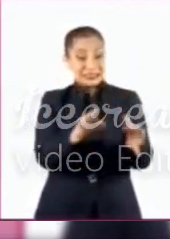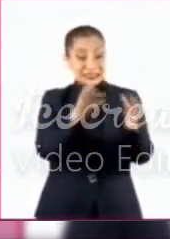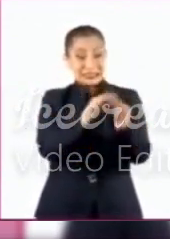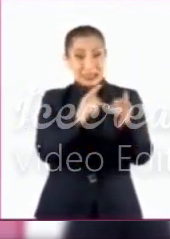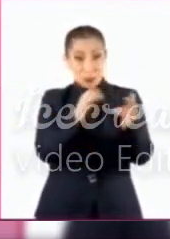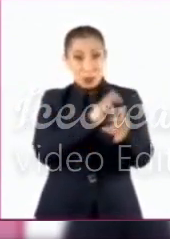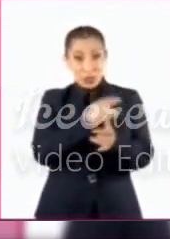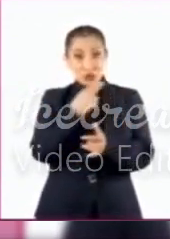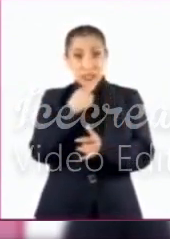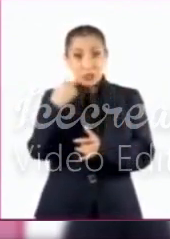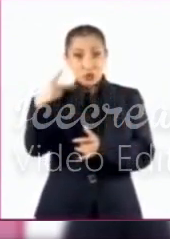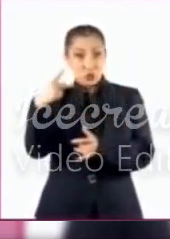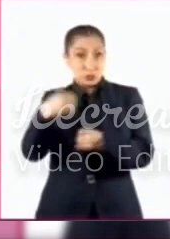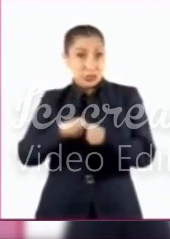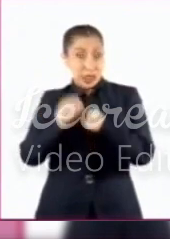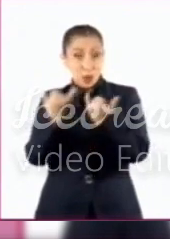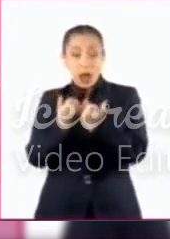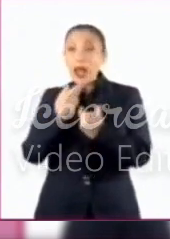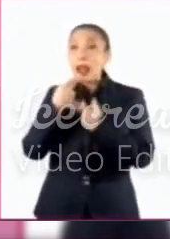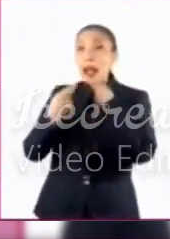puede aplicarse en su vida diaria?